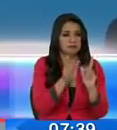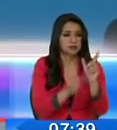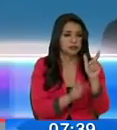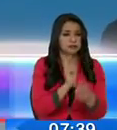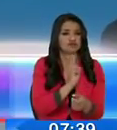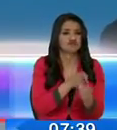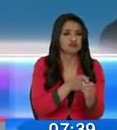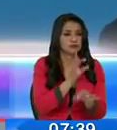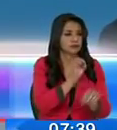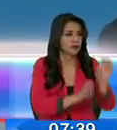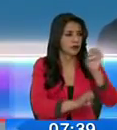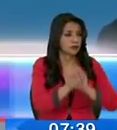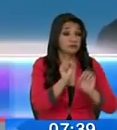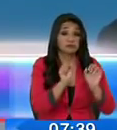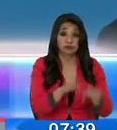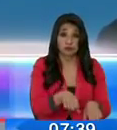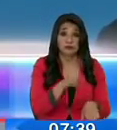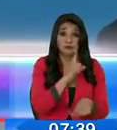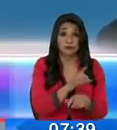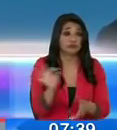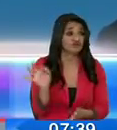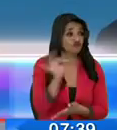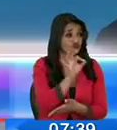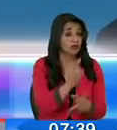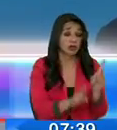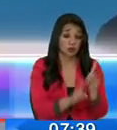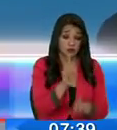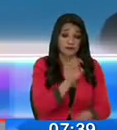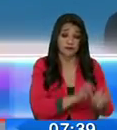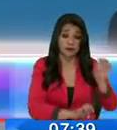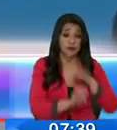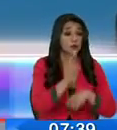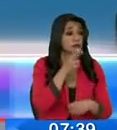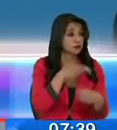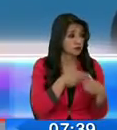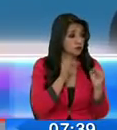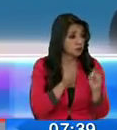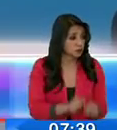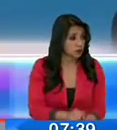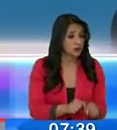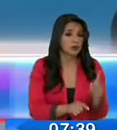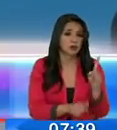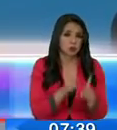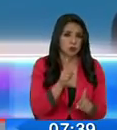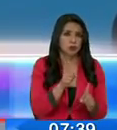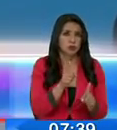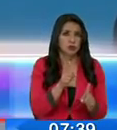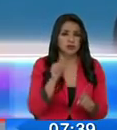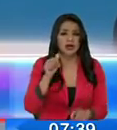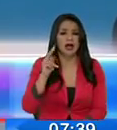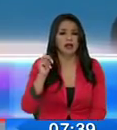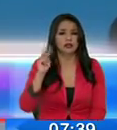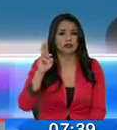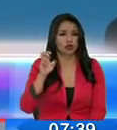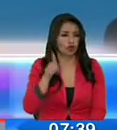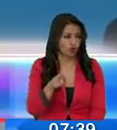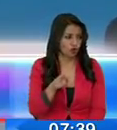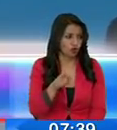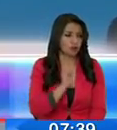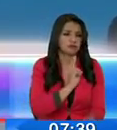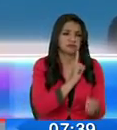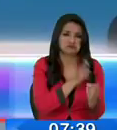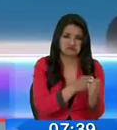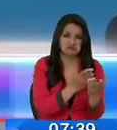de la evaluación, y de hecho fueron designados algunos de ellos. Algunos renunció, el doctor Antonio Rodríguez, pero formó parte de